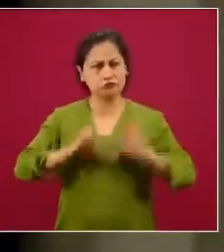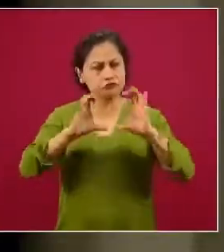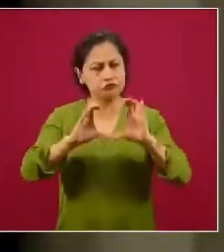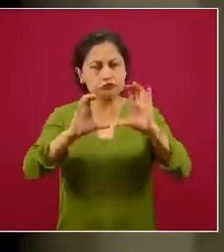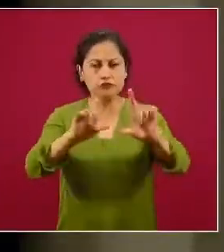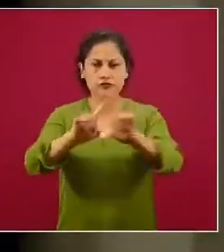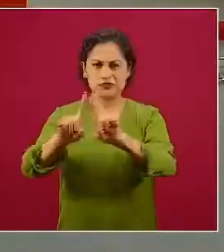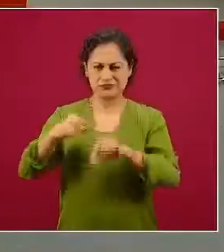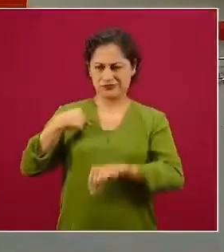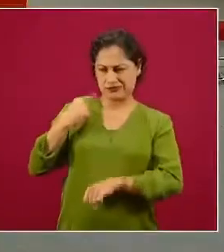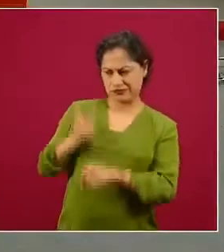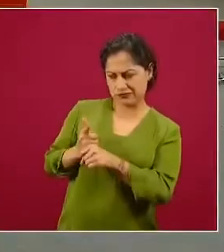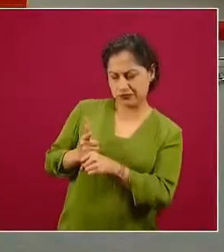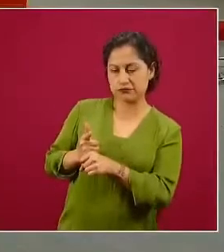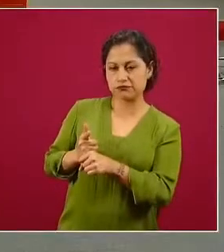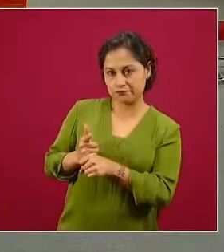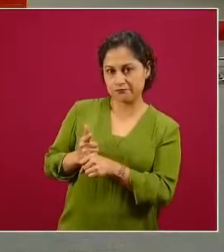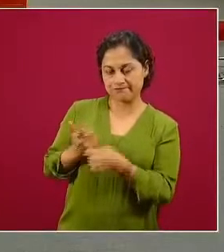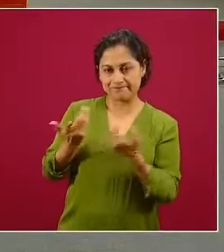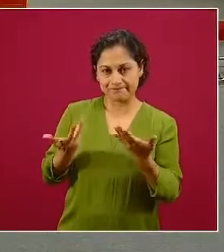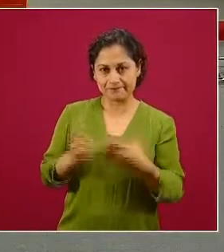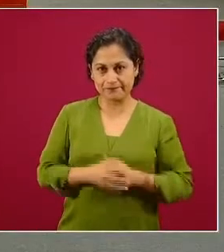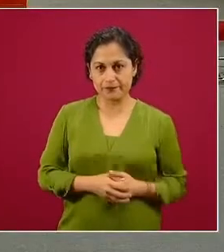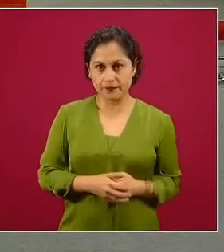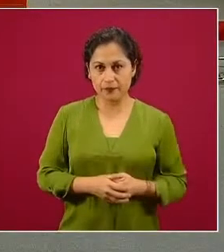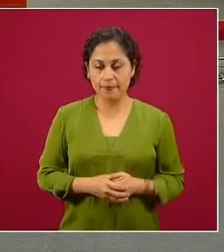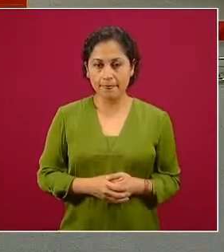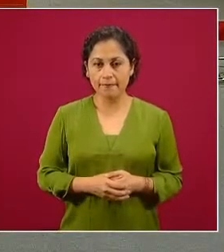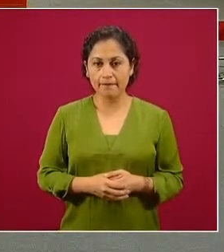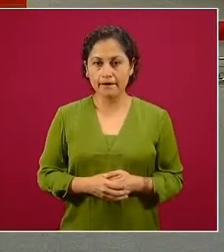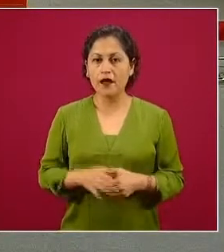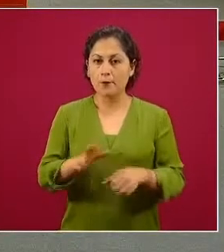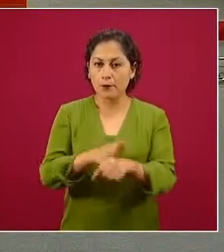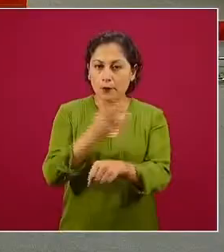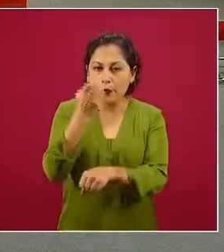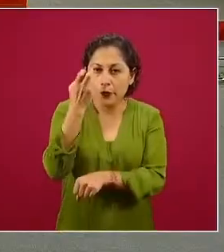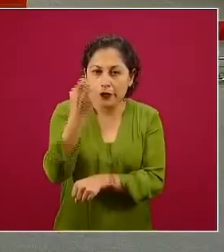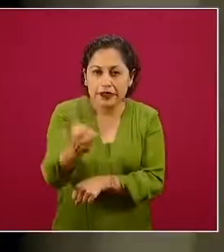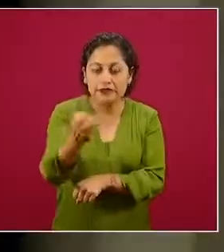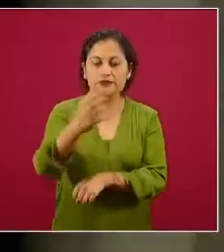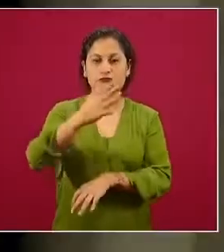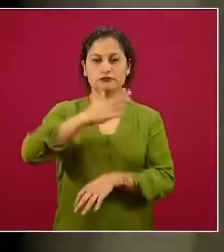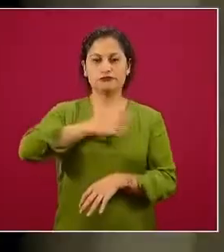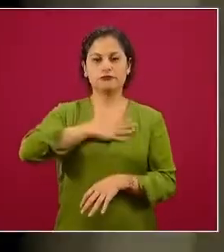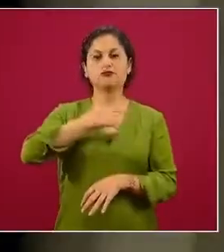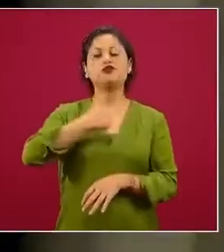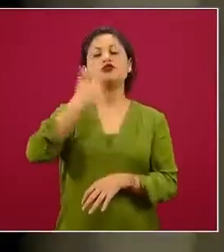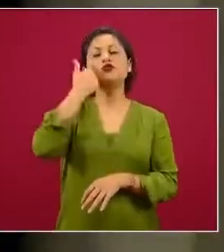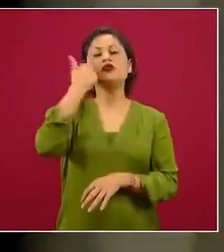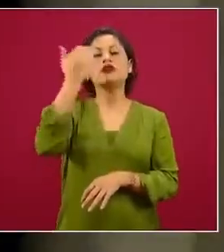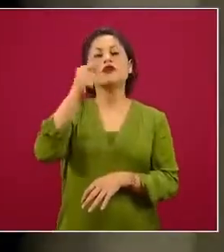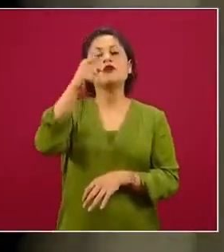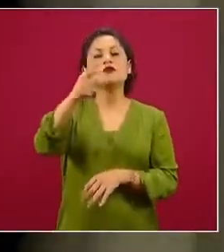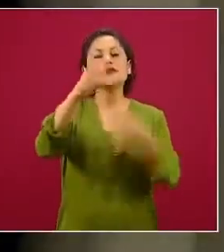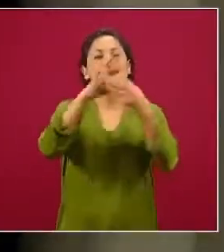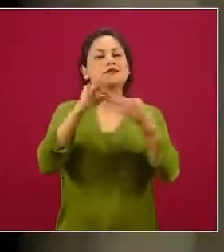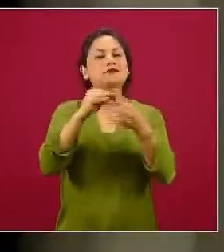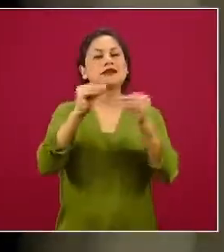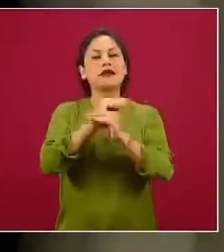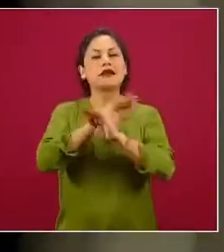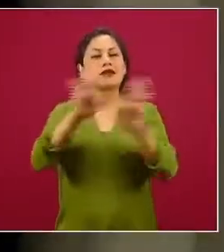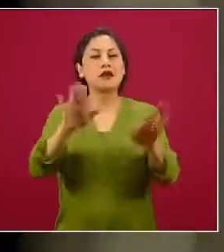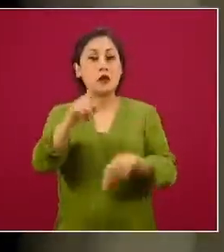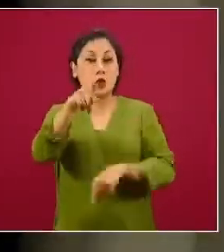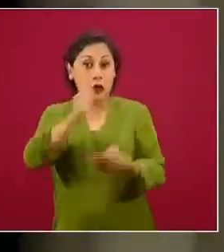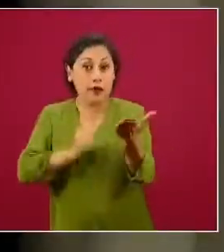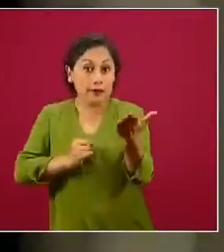respecto. Precisamente en este tópico me interesa mucho que nos explique ¿cómo es que ustedes toman la decisión? Porque